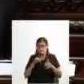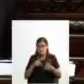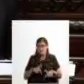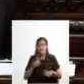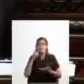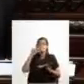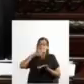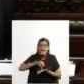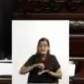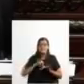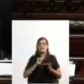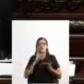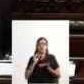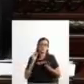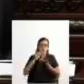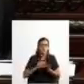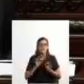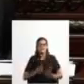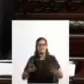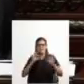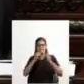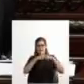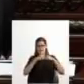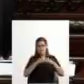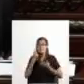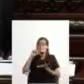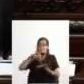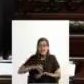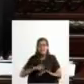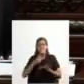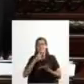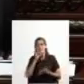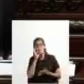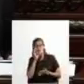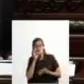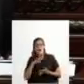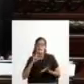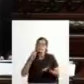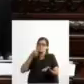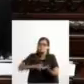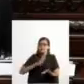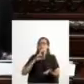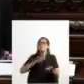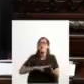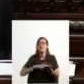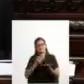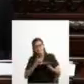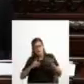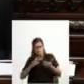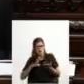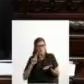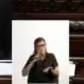Es el país en el que no se subsidia la cerveza. Es el país en el cual el que consume marihuana paga impuestos. No se lo exoneramos.